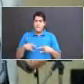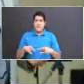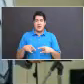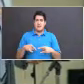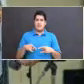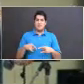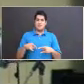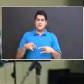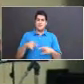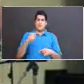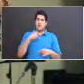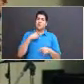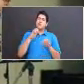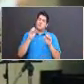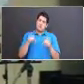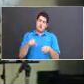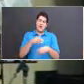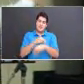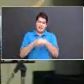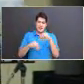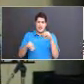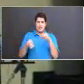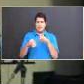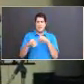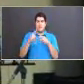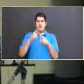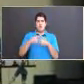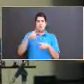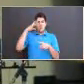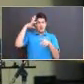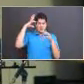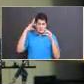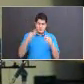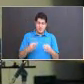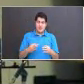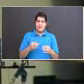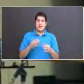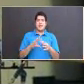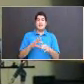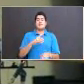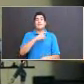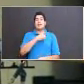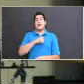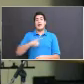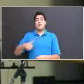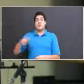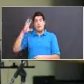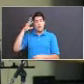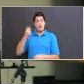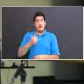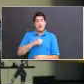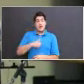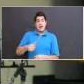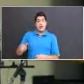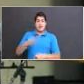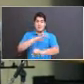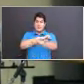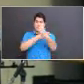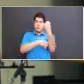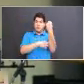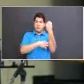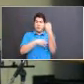ser transformado por la convicción del alma, porque el alma es poderosa. Pero yo no quiero ser